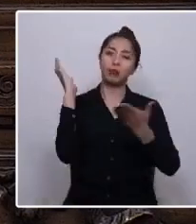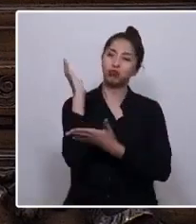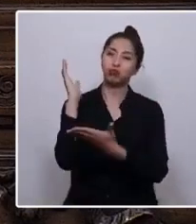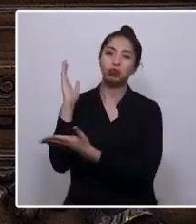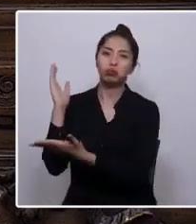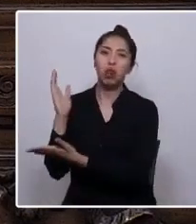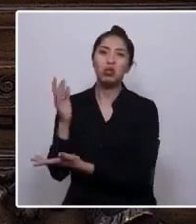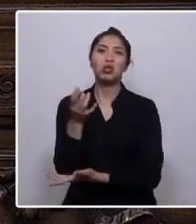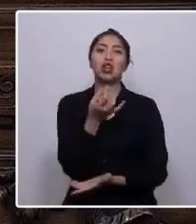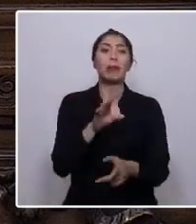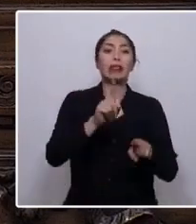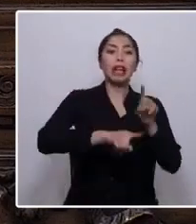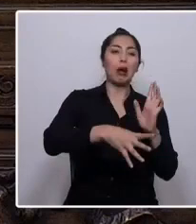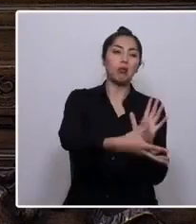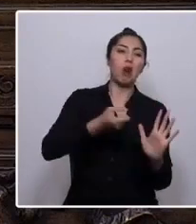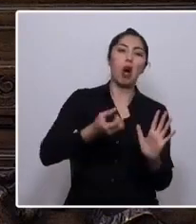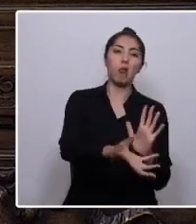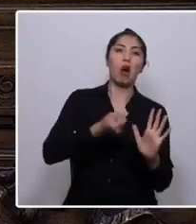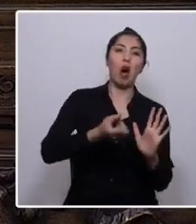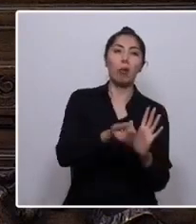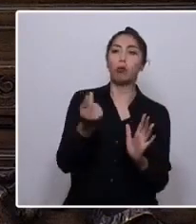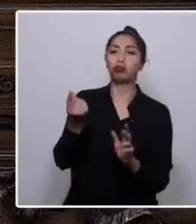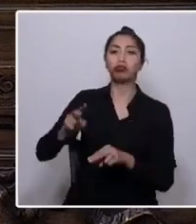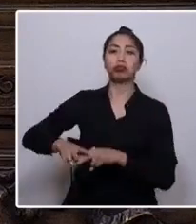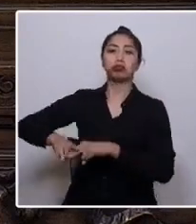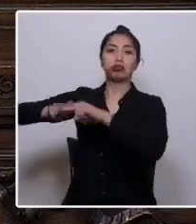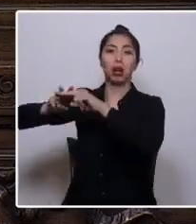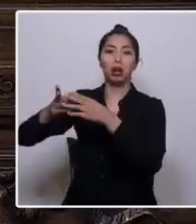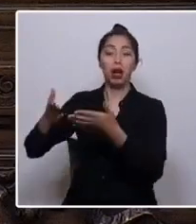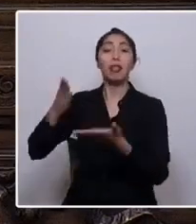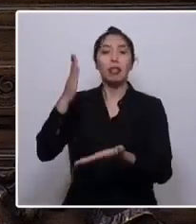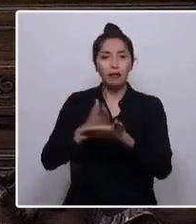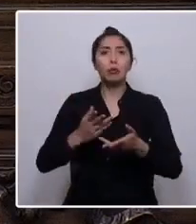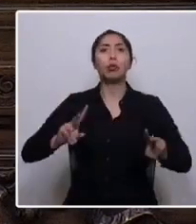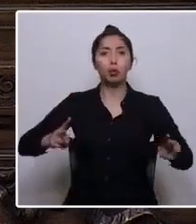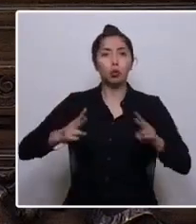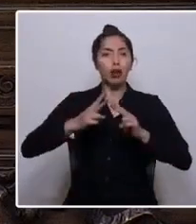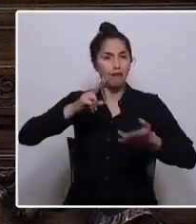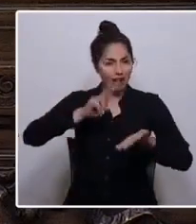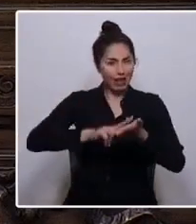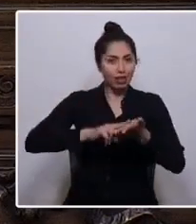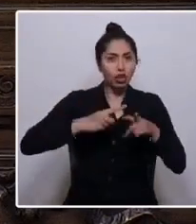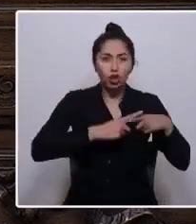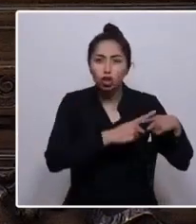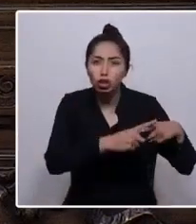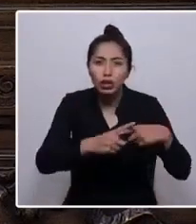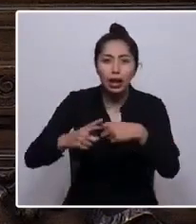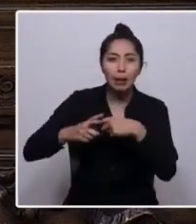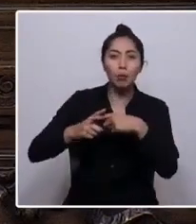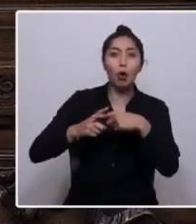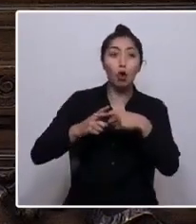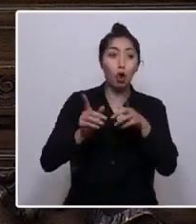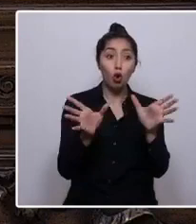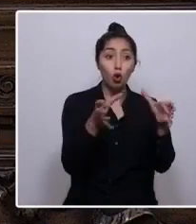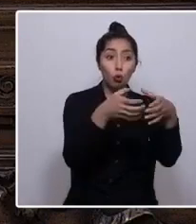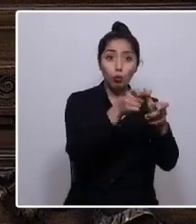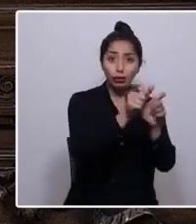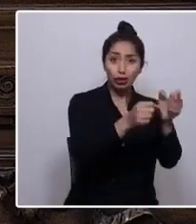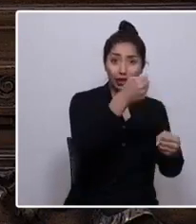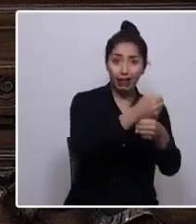conquistar la soberanía alimentaria debemos construir el verdadero socialismo donde la clase trabajadora y el pueblo